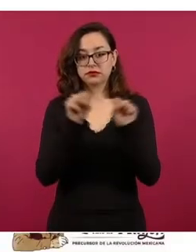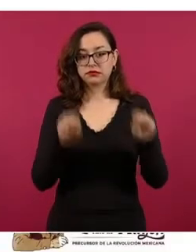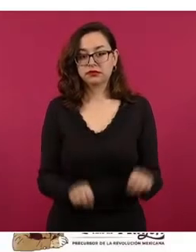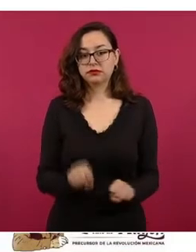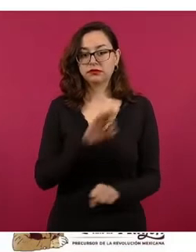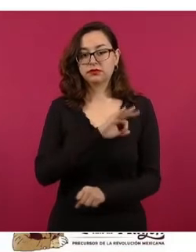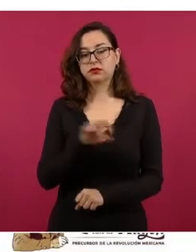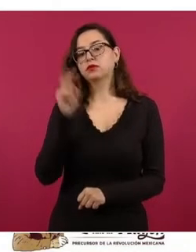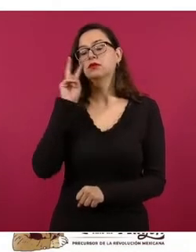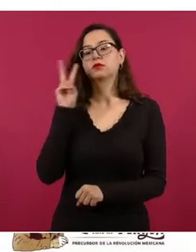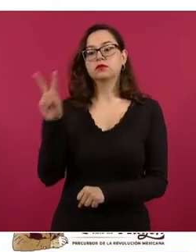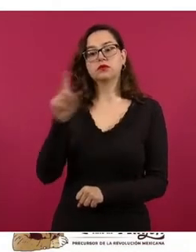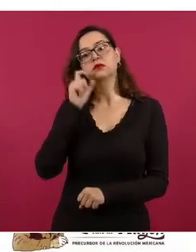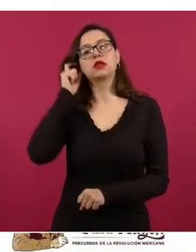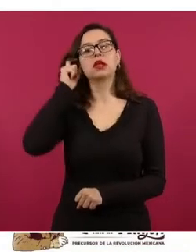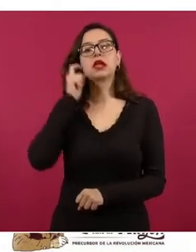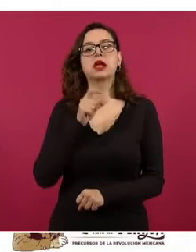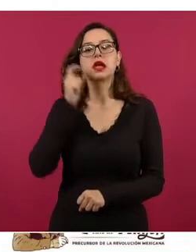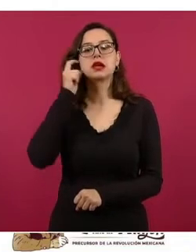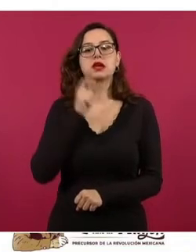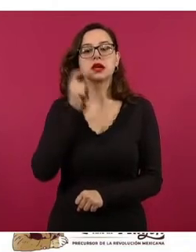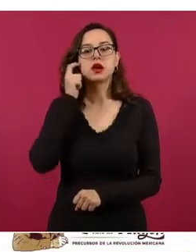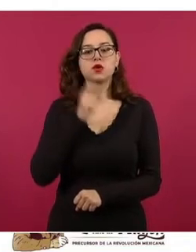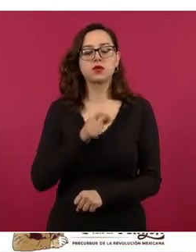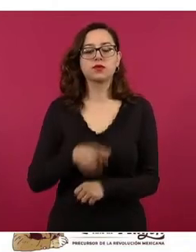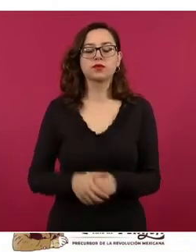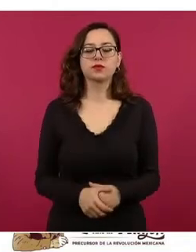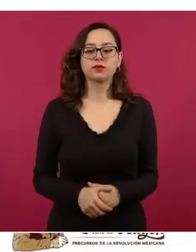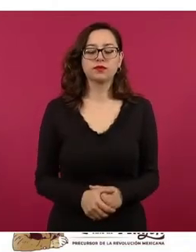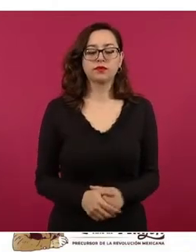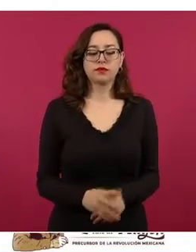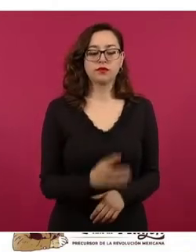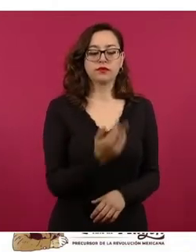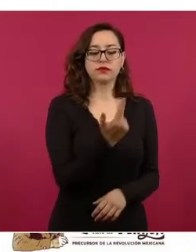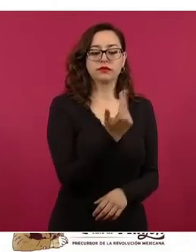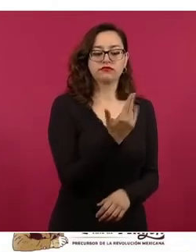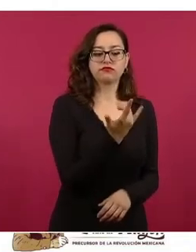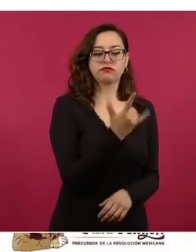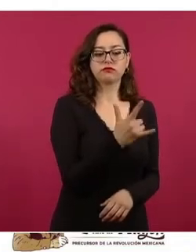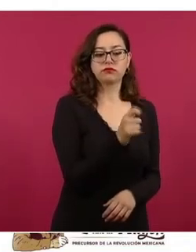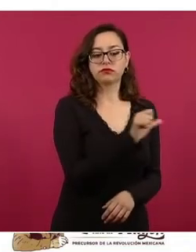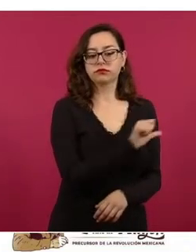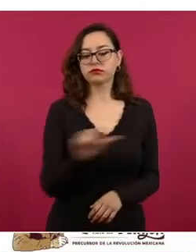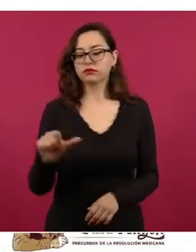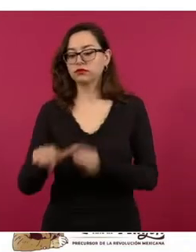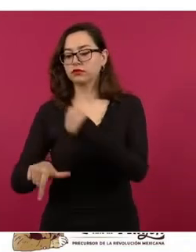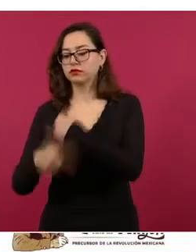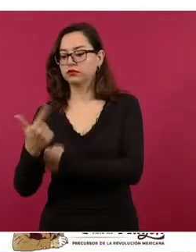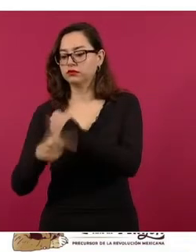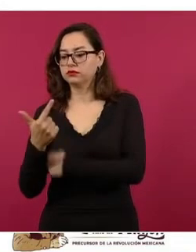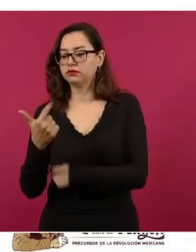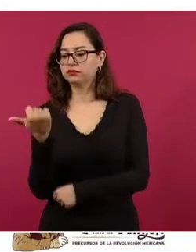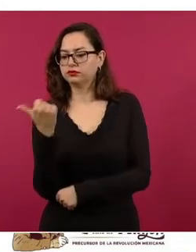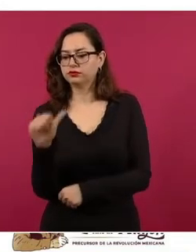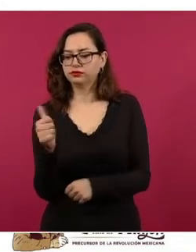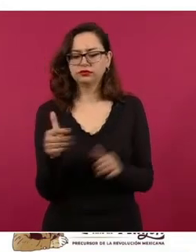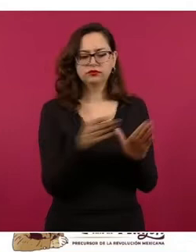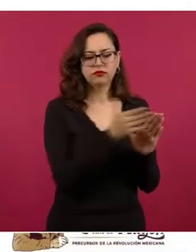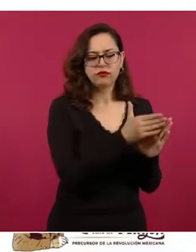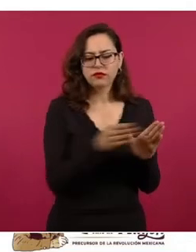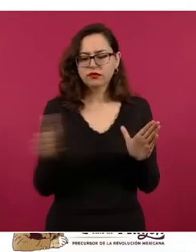el estado de Guerrero. Del 25 de julio al 12 de agosto se realizó este